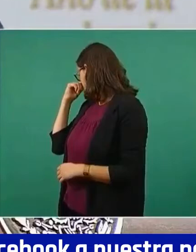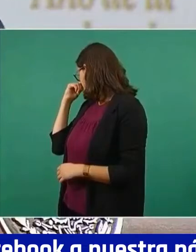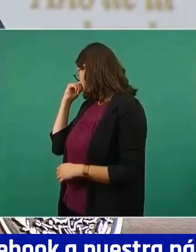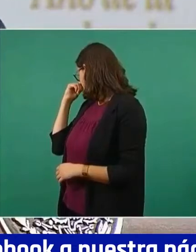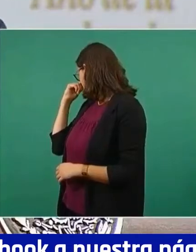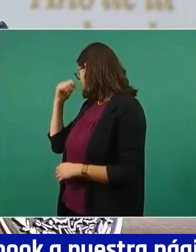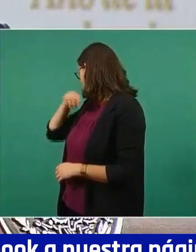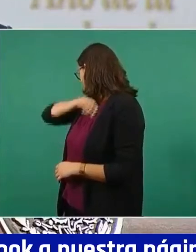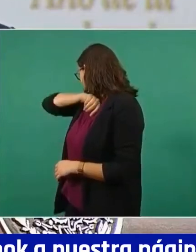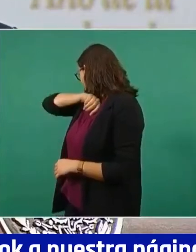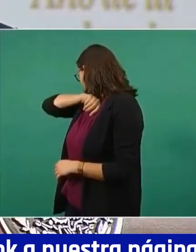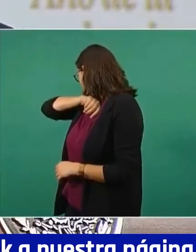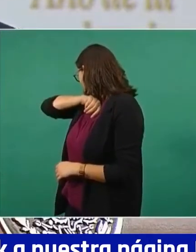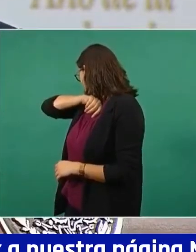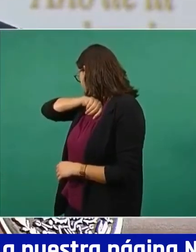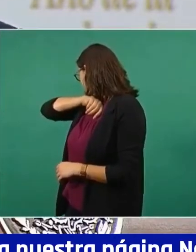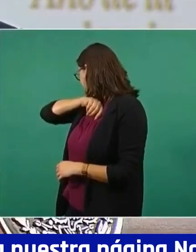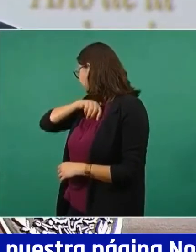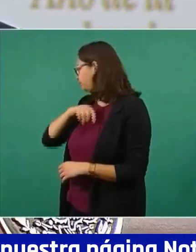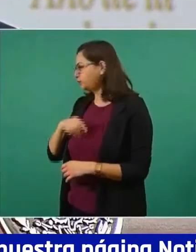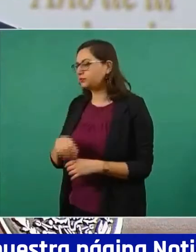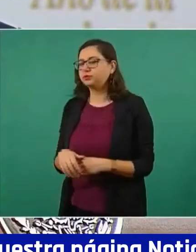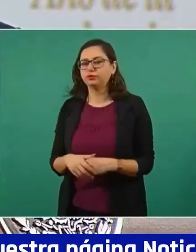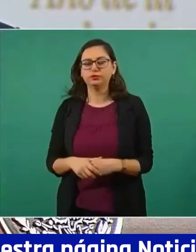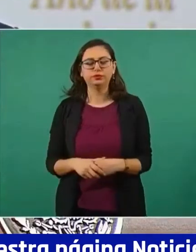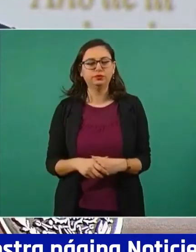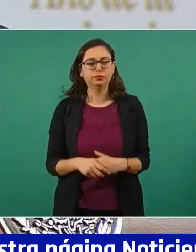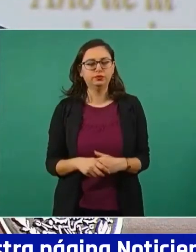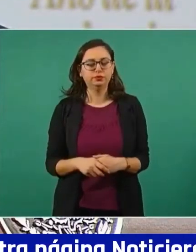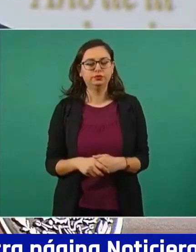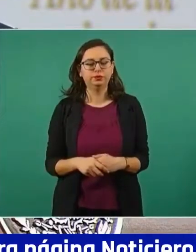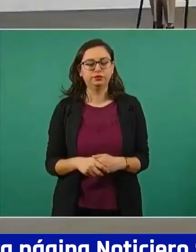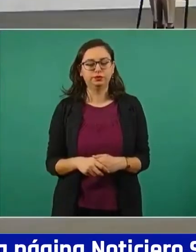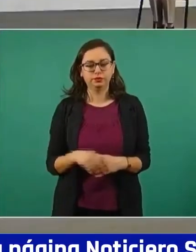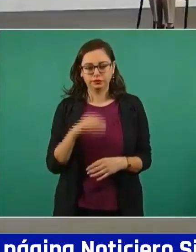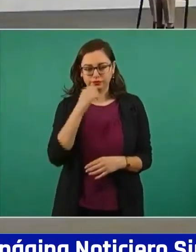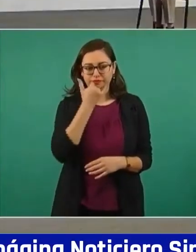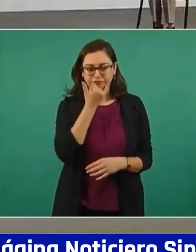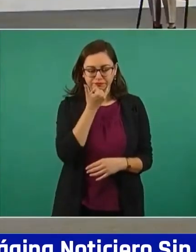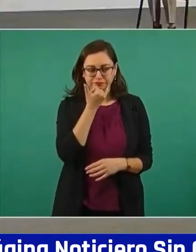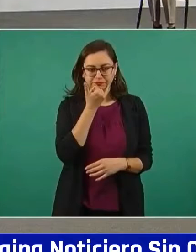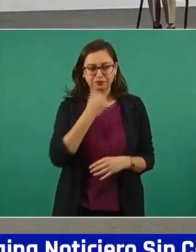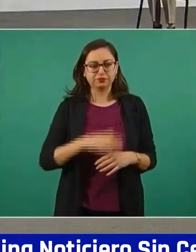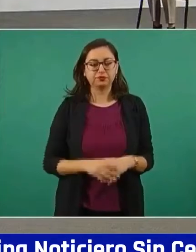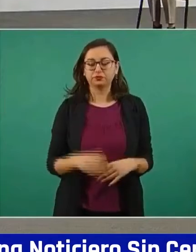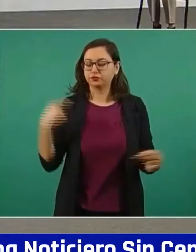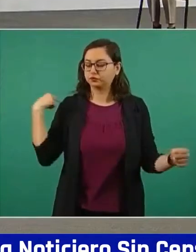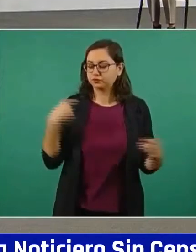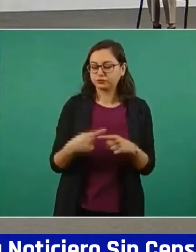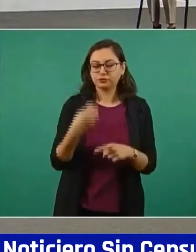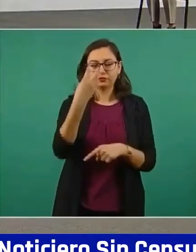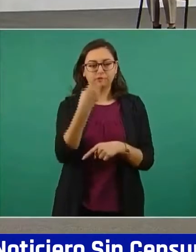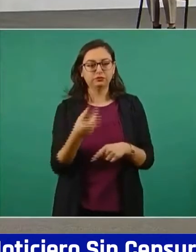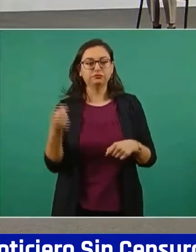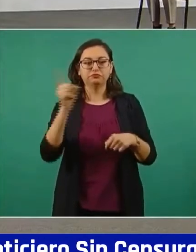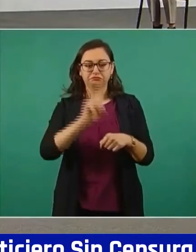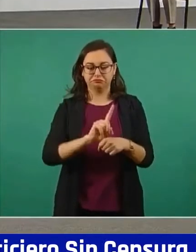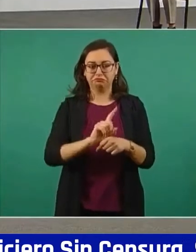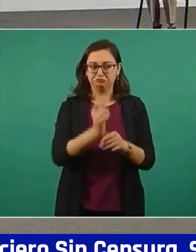en homicidios cometidos. Desde luego hubieron homicidios y no quisiéramos